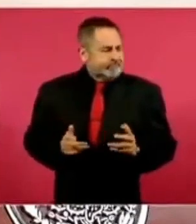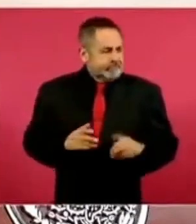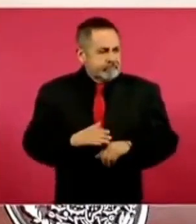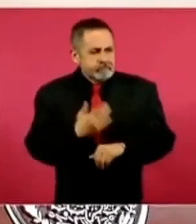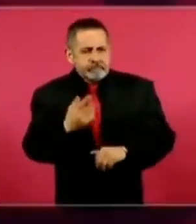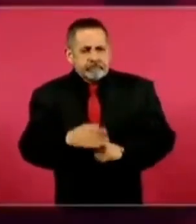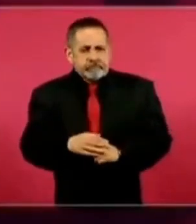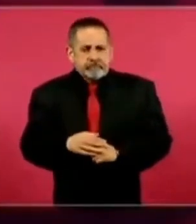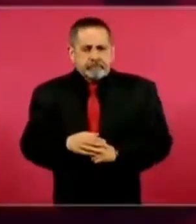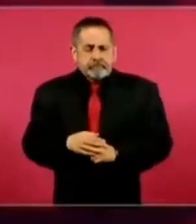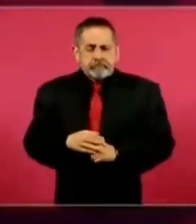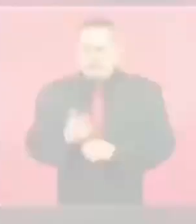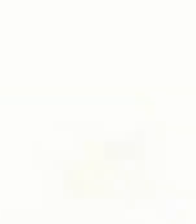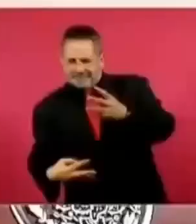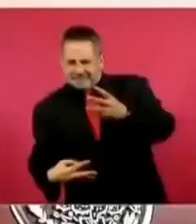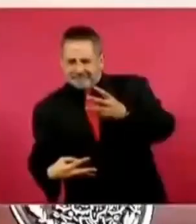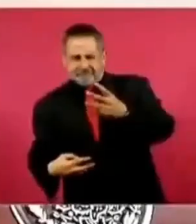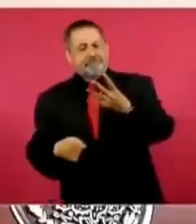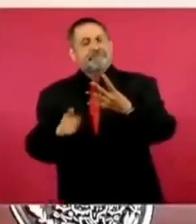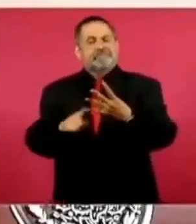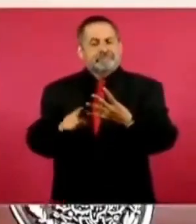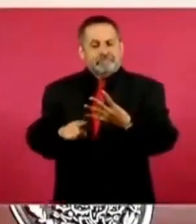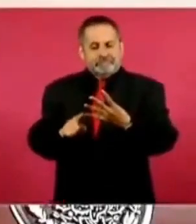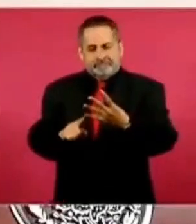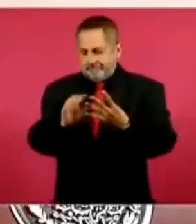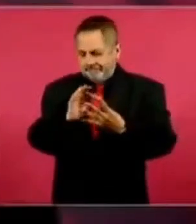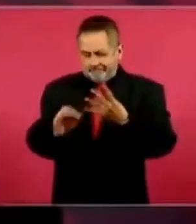se redujo. La cuarta, ya.